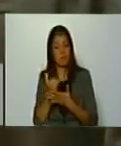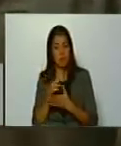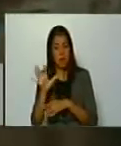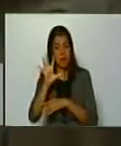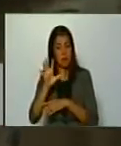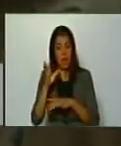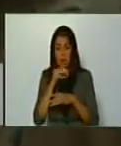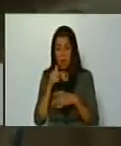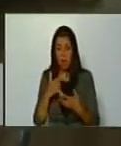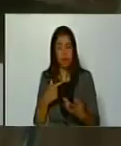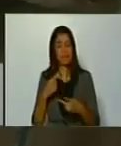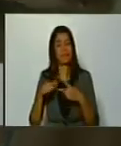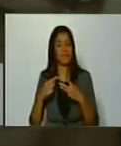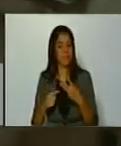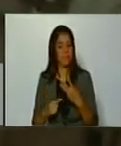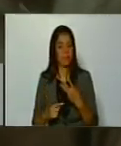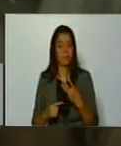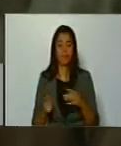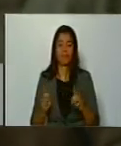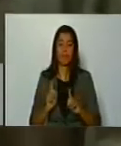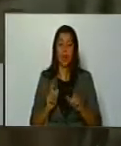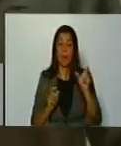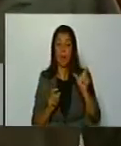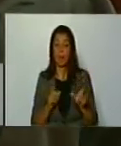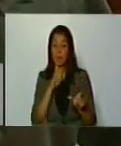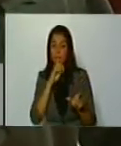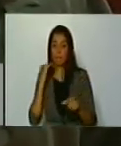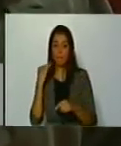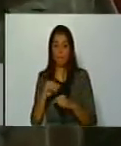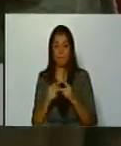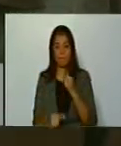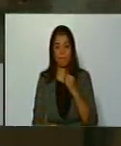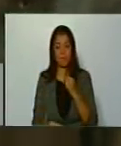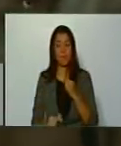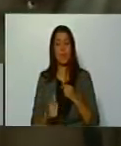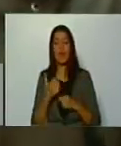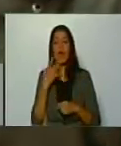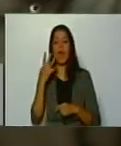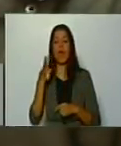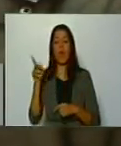lo que está en evidencia. Y en esos 4 meses, mire, ellos juraron que esto se acababa.